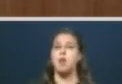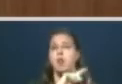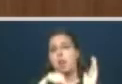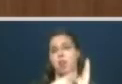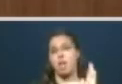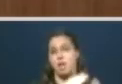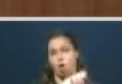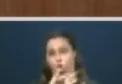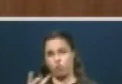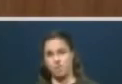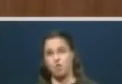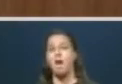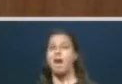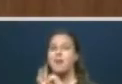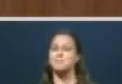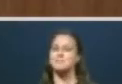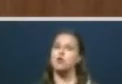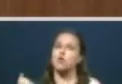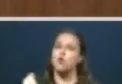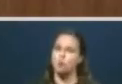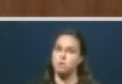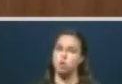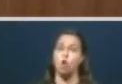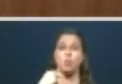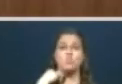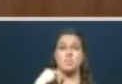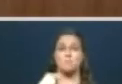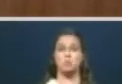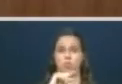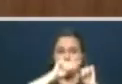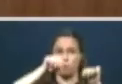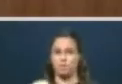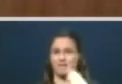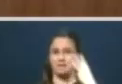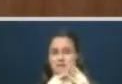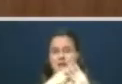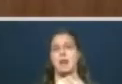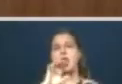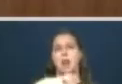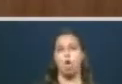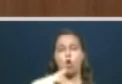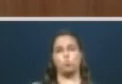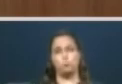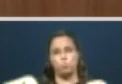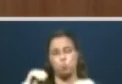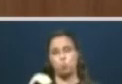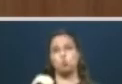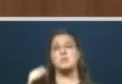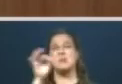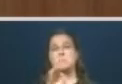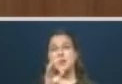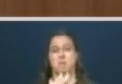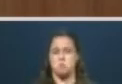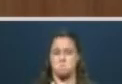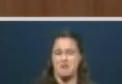acabamos de suscribir un convenio con las diputaciones de las tres provincias león burgos y palencia que tienen mayor número de entidades menores